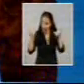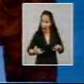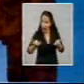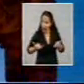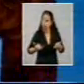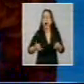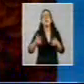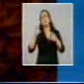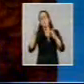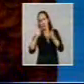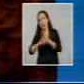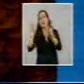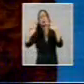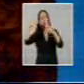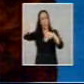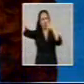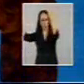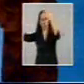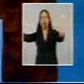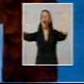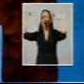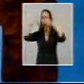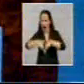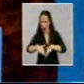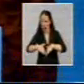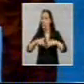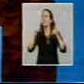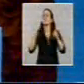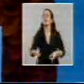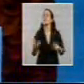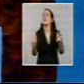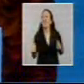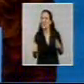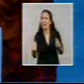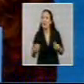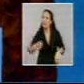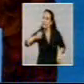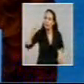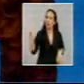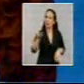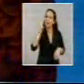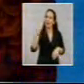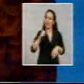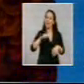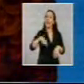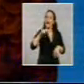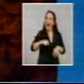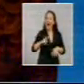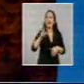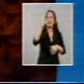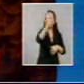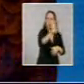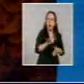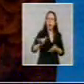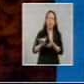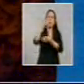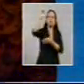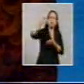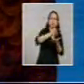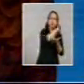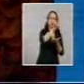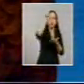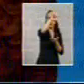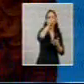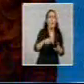con turismo extranjero, sino que el tráfico aéreo en los aeropuertos nacionales aumentó en mayo